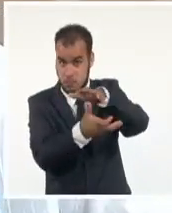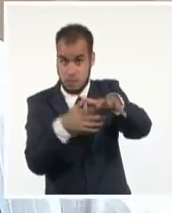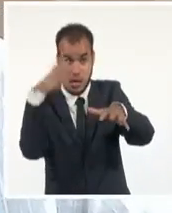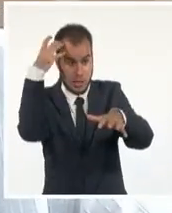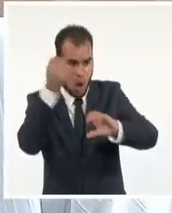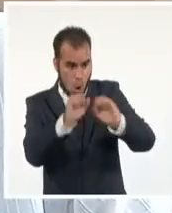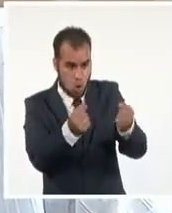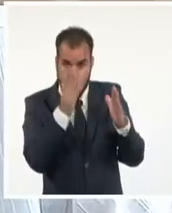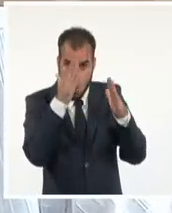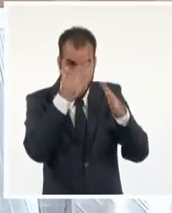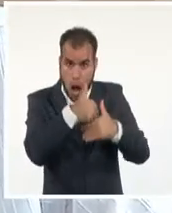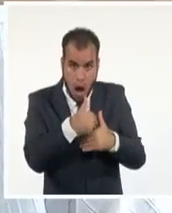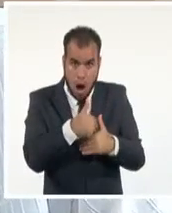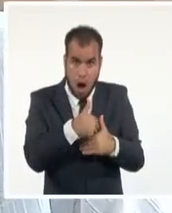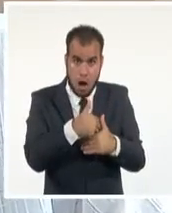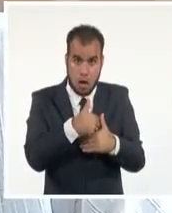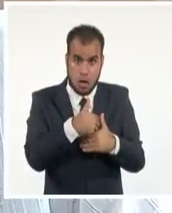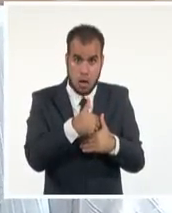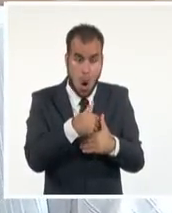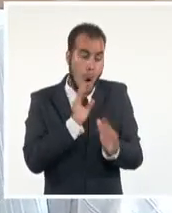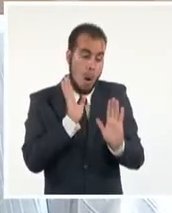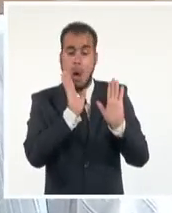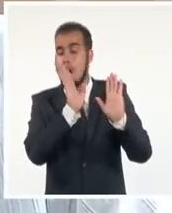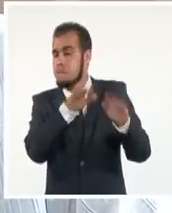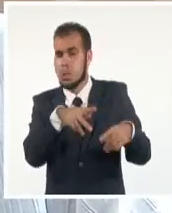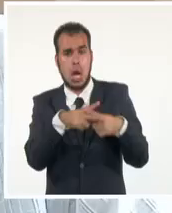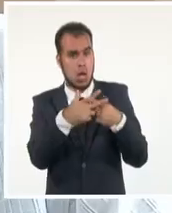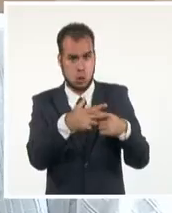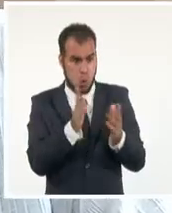que se ha dado el lujo de revisar con toda su calma